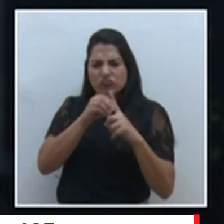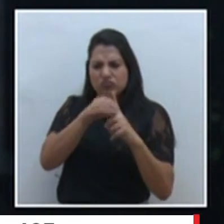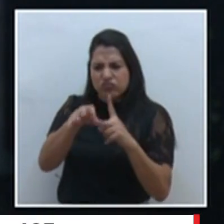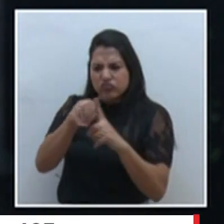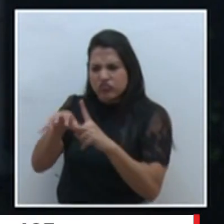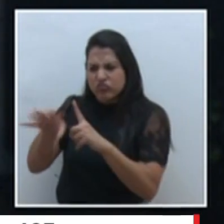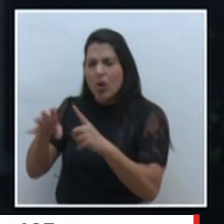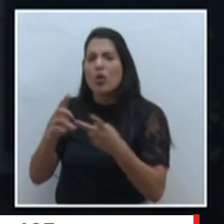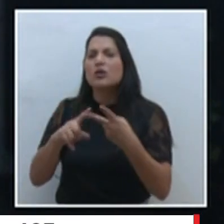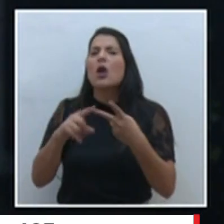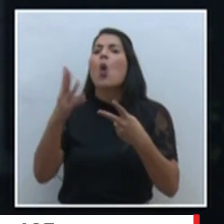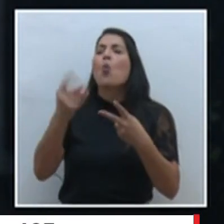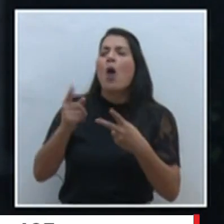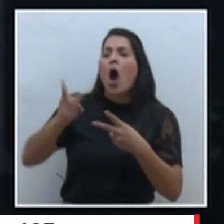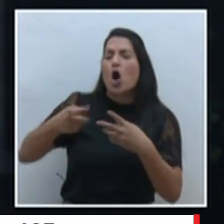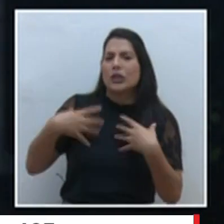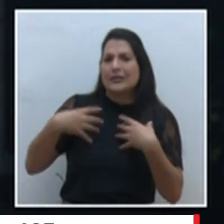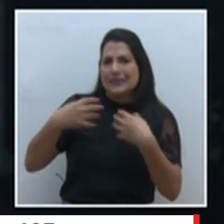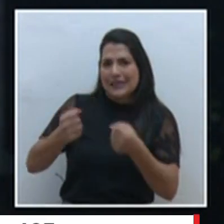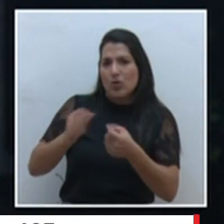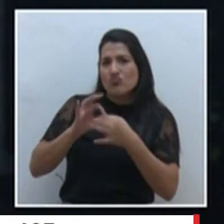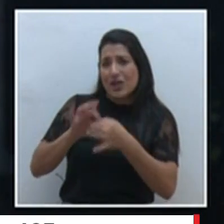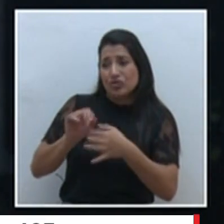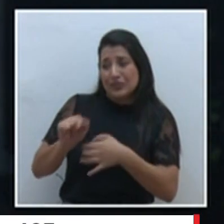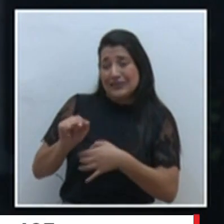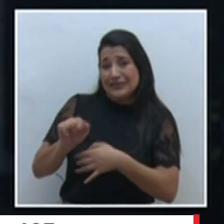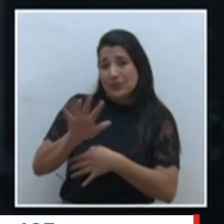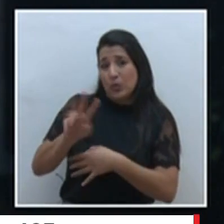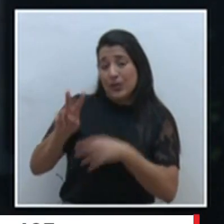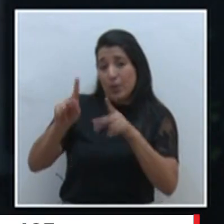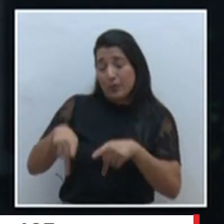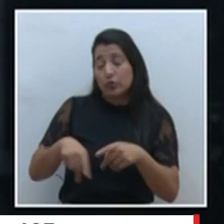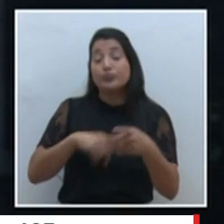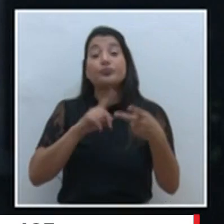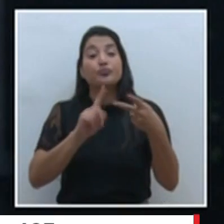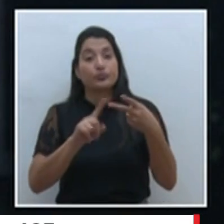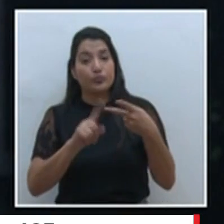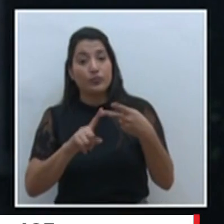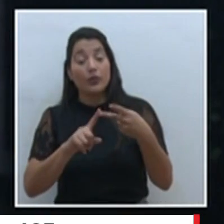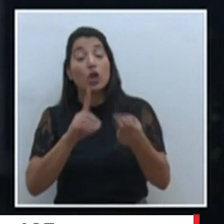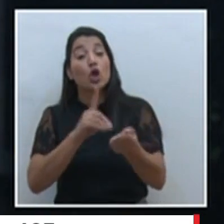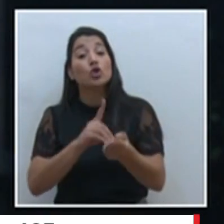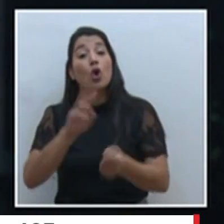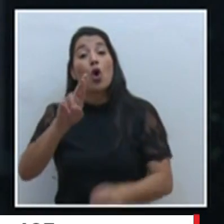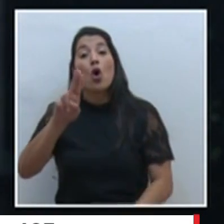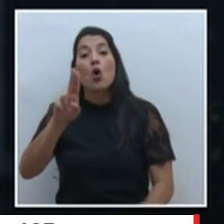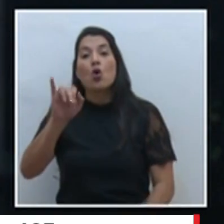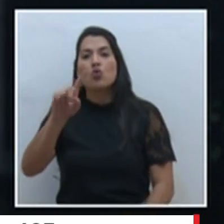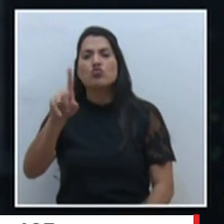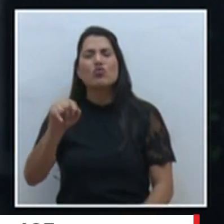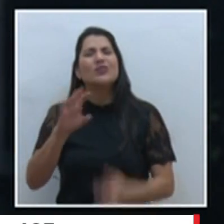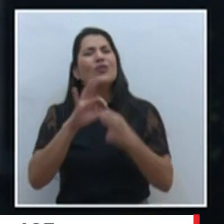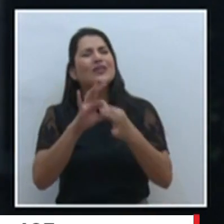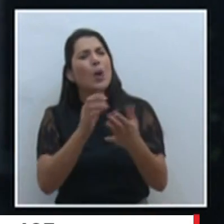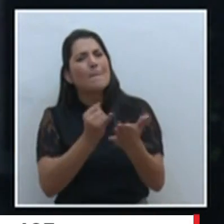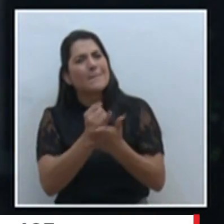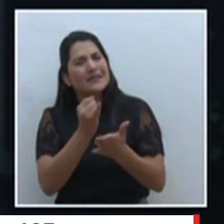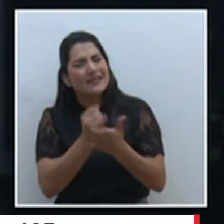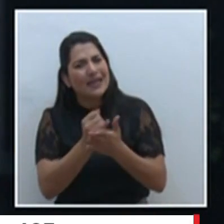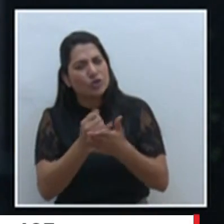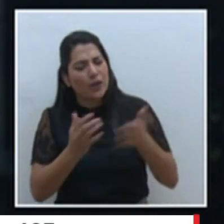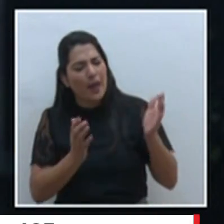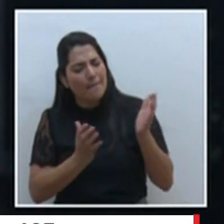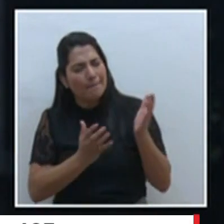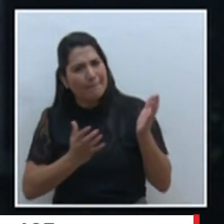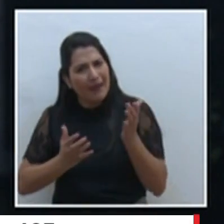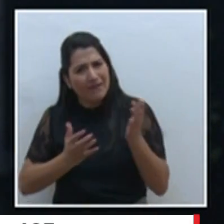se han girado alrededor de estos casos. Don Mario, yo quisiera nada más precisarle sobre la investigación en el caso de la bebé